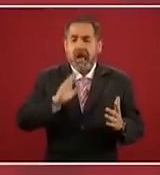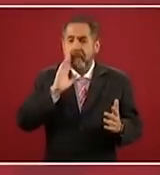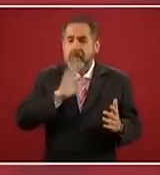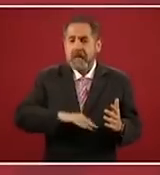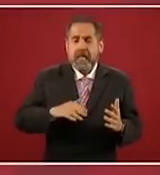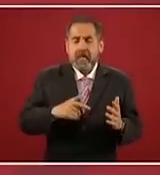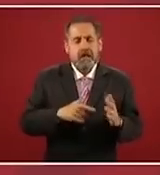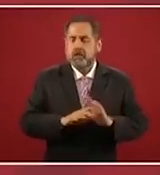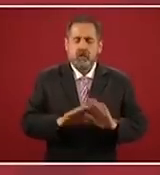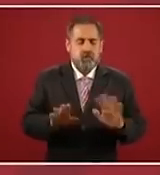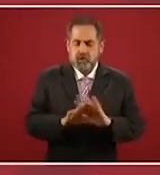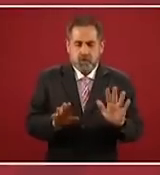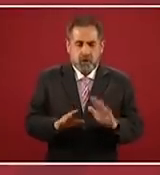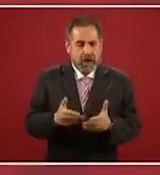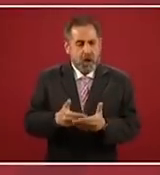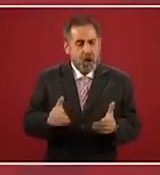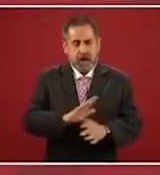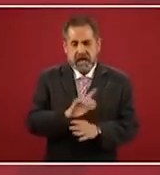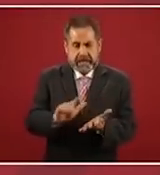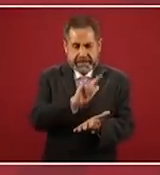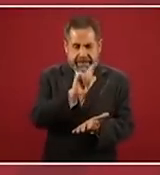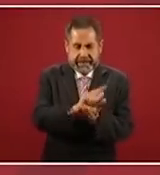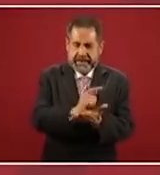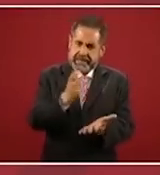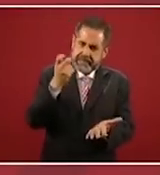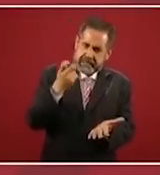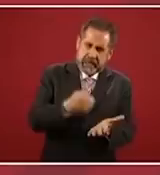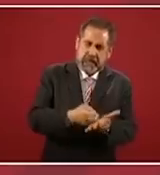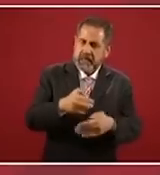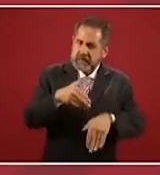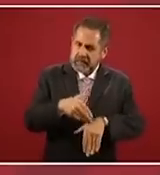Ahora sí podemos hablar de un Estado de Derecho.